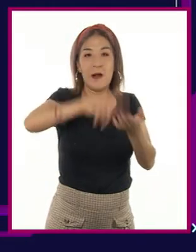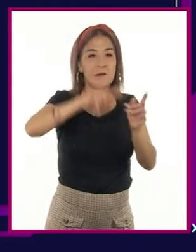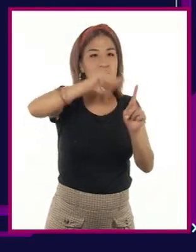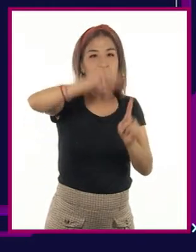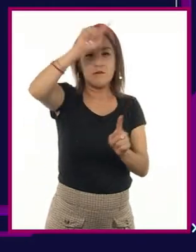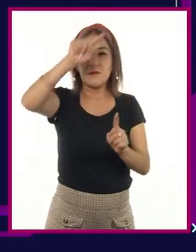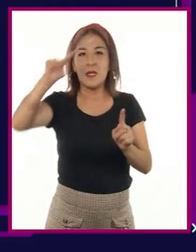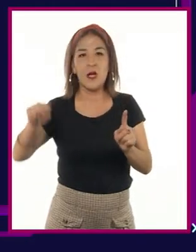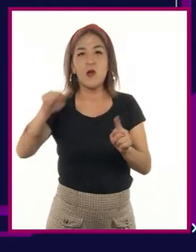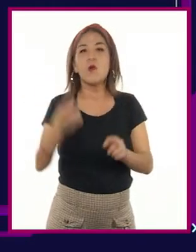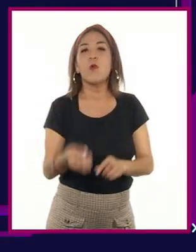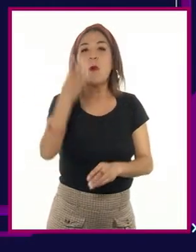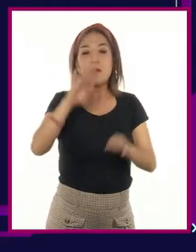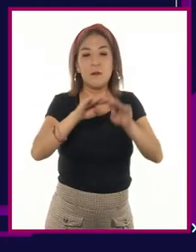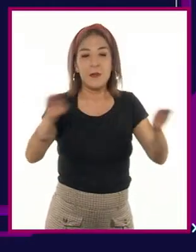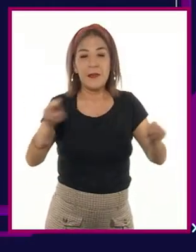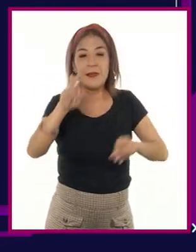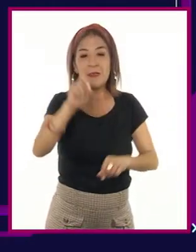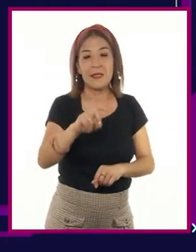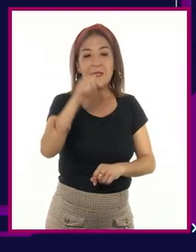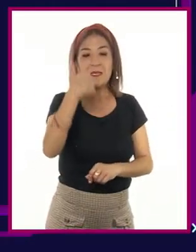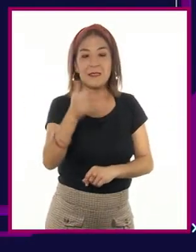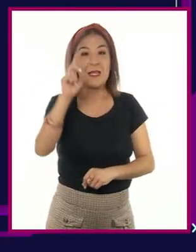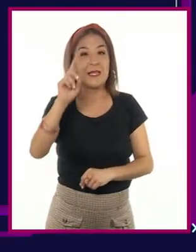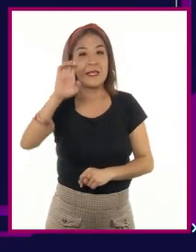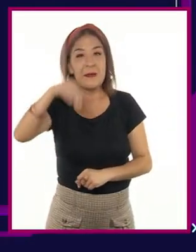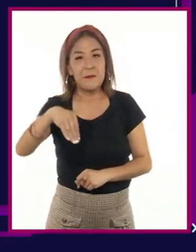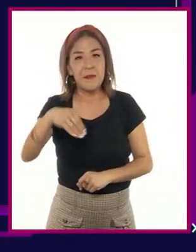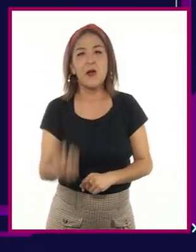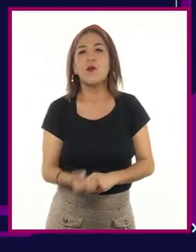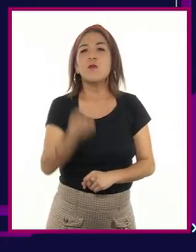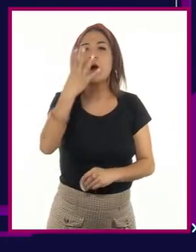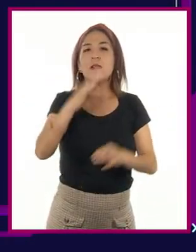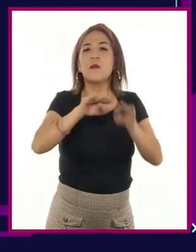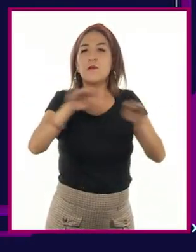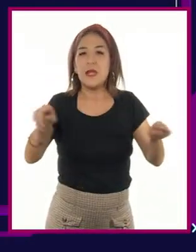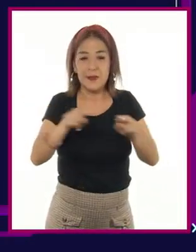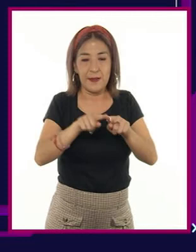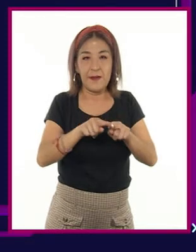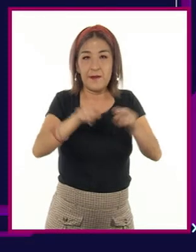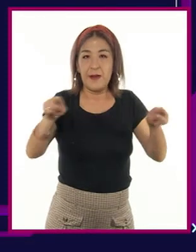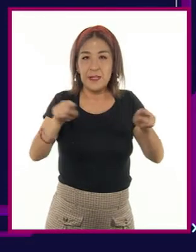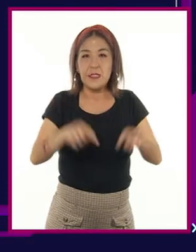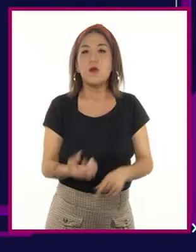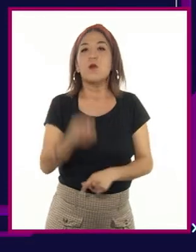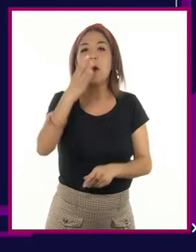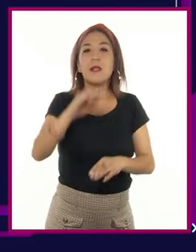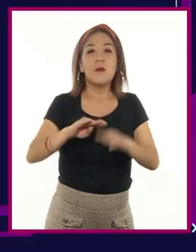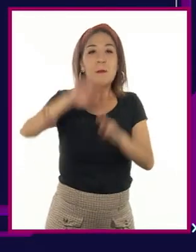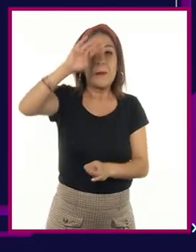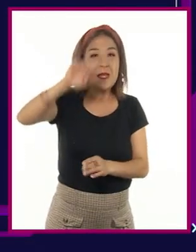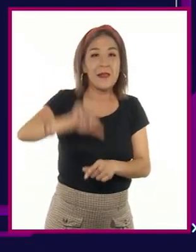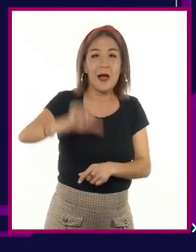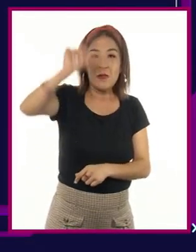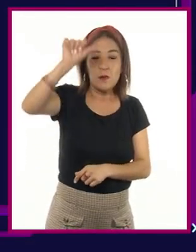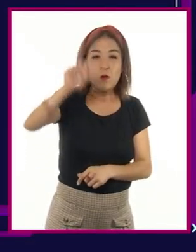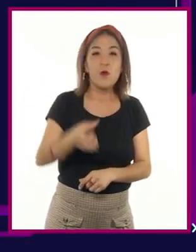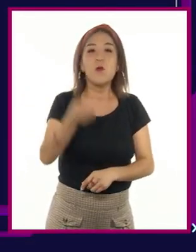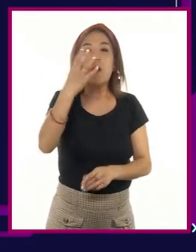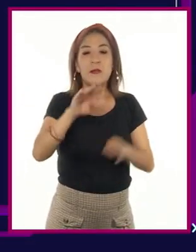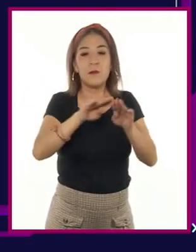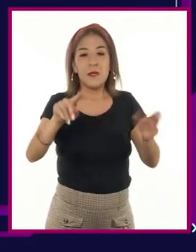36 decímetros cuánto mide la base cuánto mide la altura y cuánto mide el